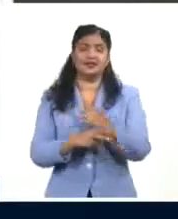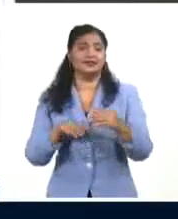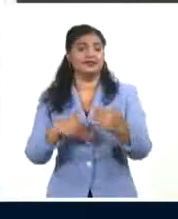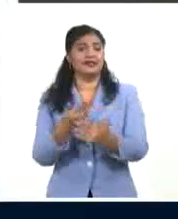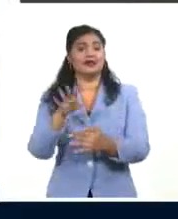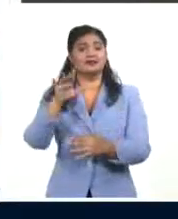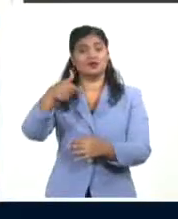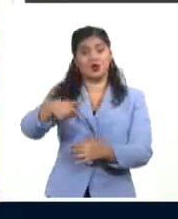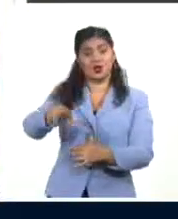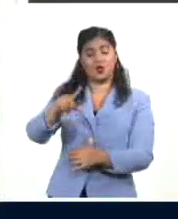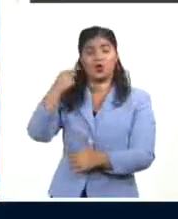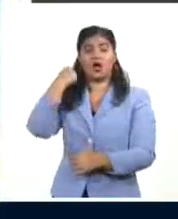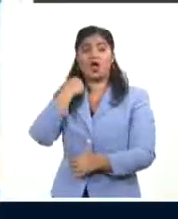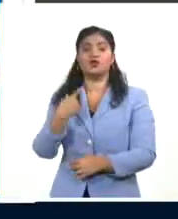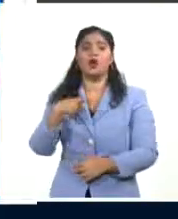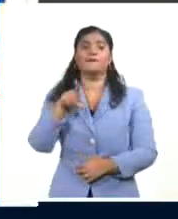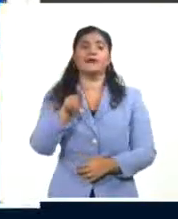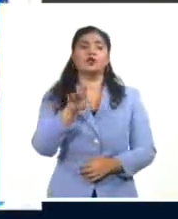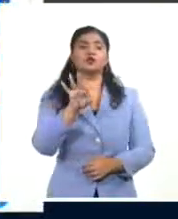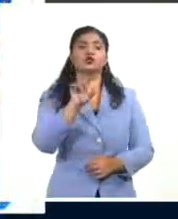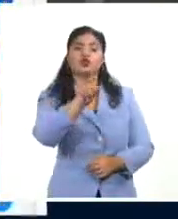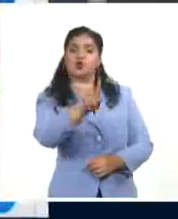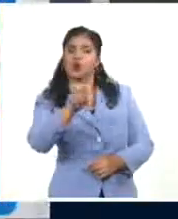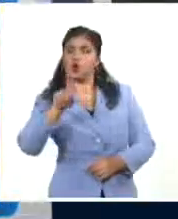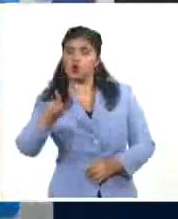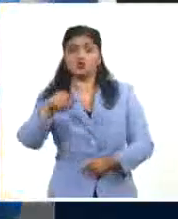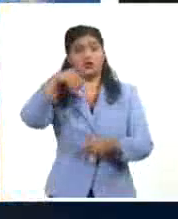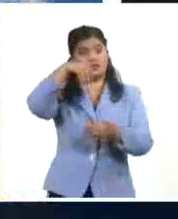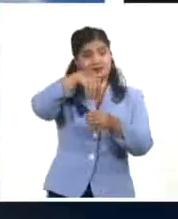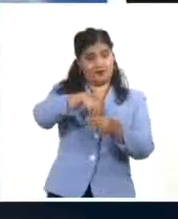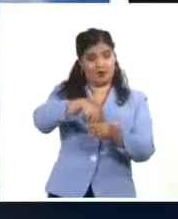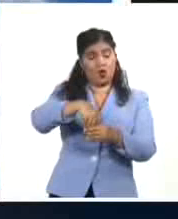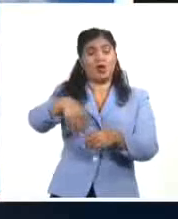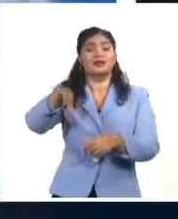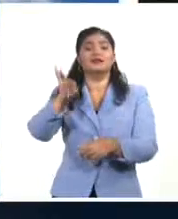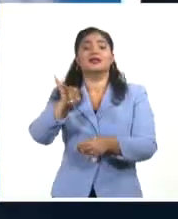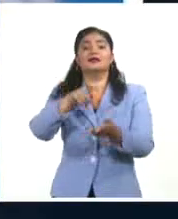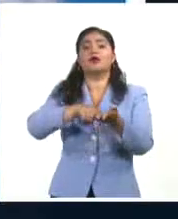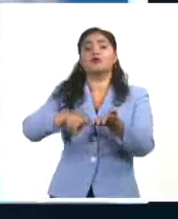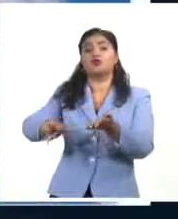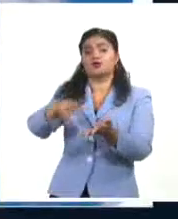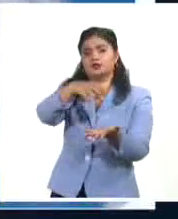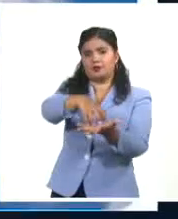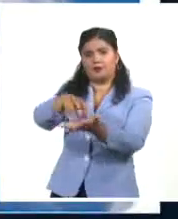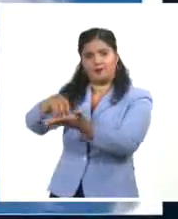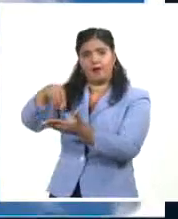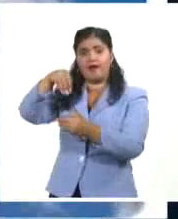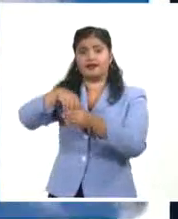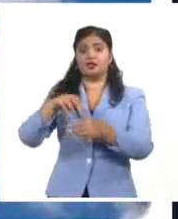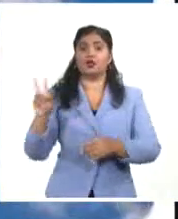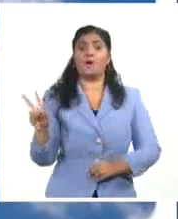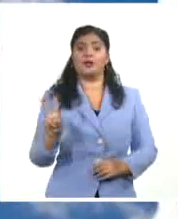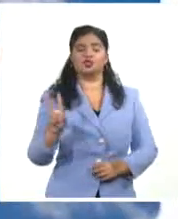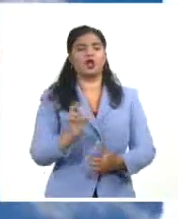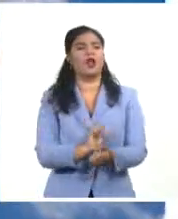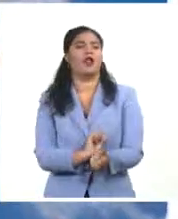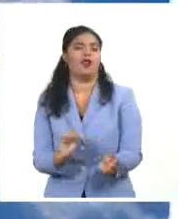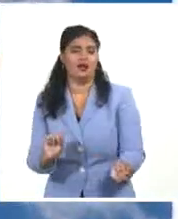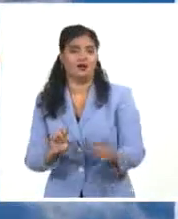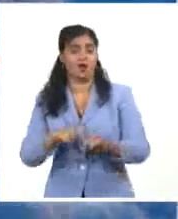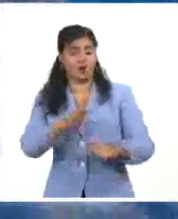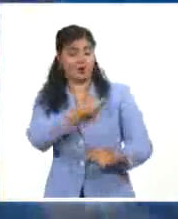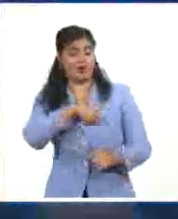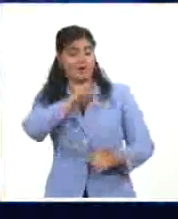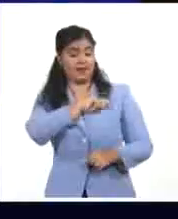de julio de 1811, las 7 provincias venezolanas declararon su independencia de la Corona de España y establecieron una